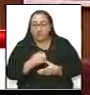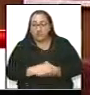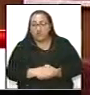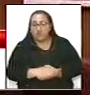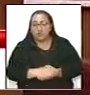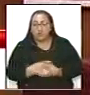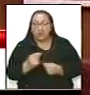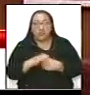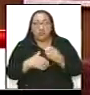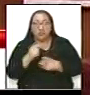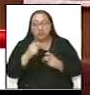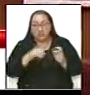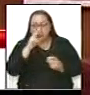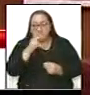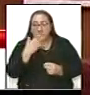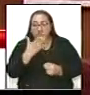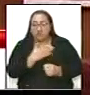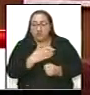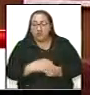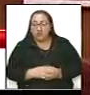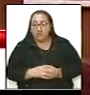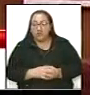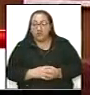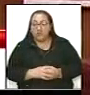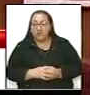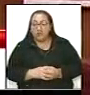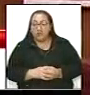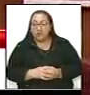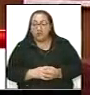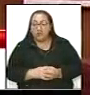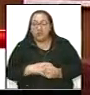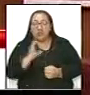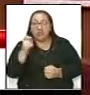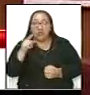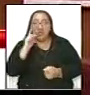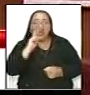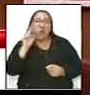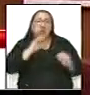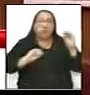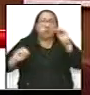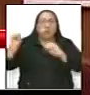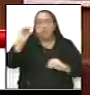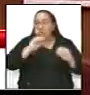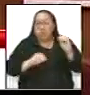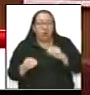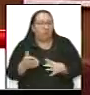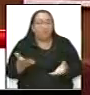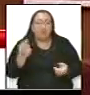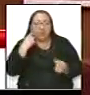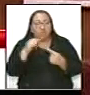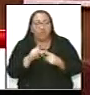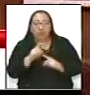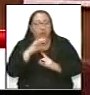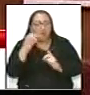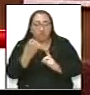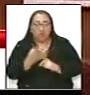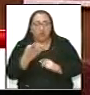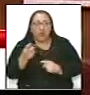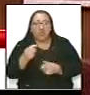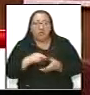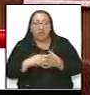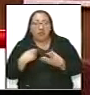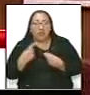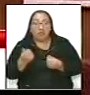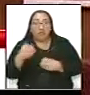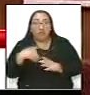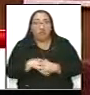la plata de todos los peruanos. Señor presidente, yo creo que acá están maquillando. Acá están maquillando. El objetivo no es la cultura, el cultivo es tener fondos